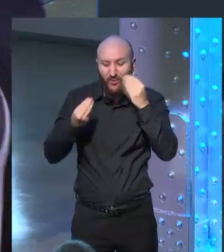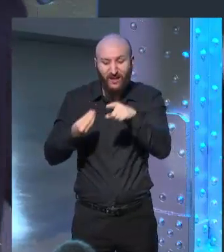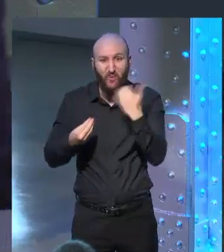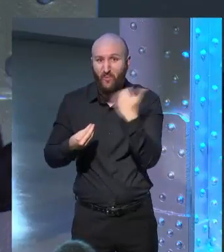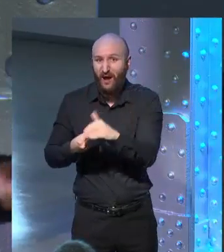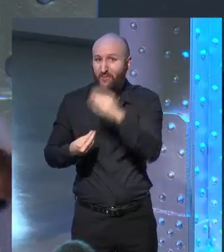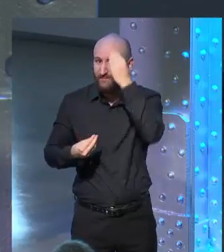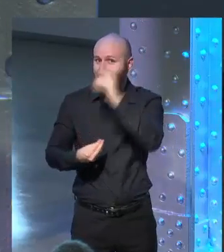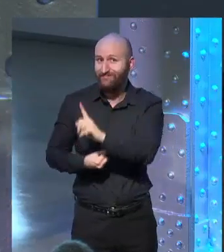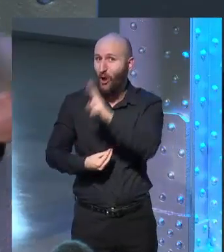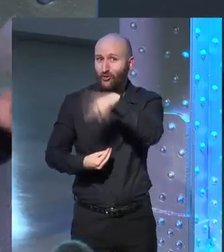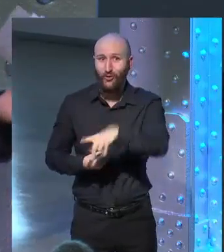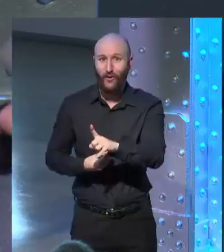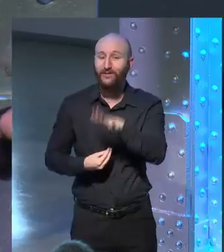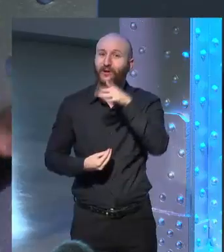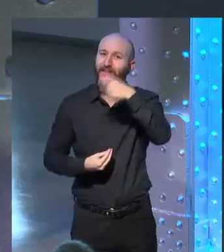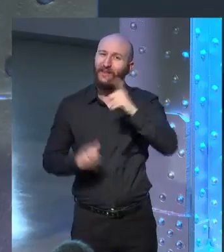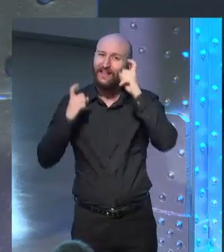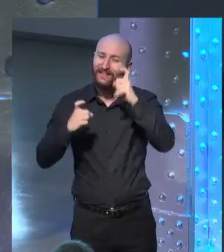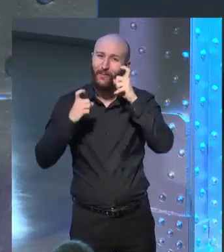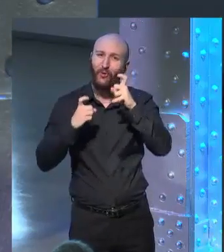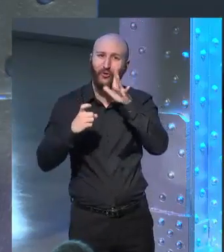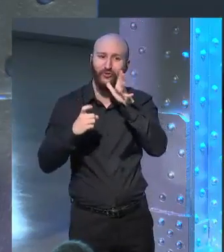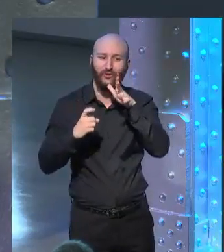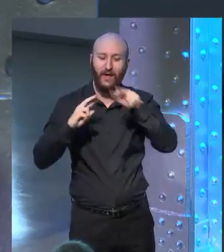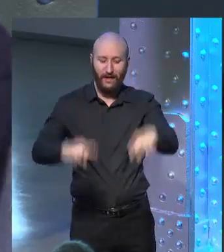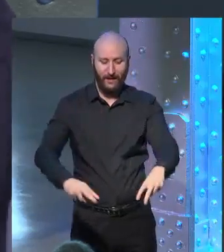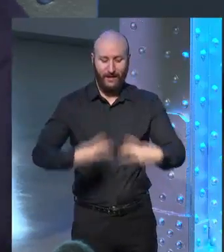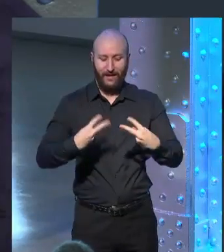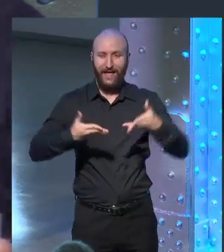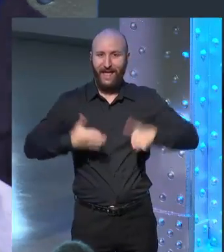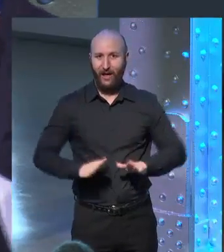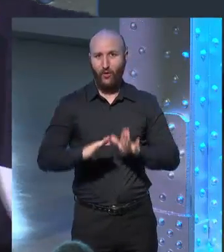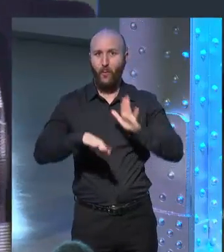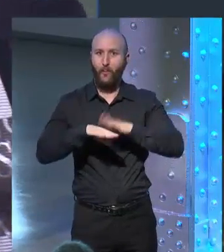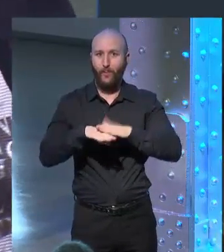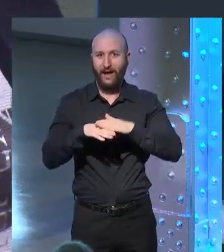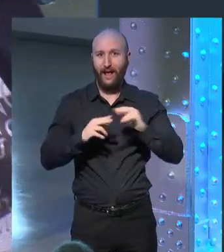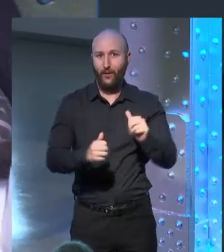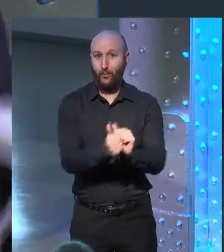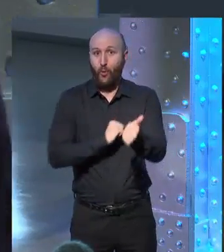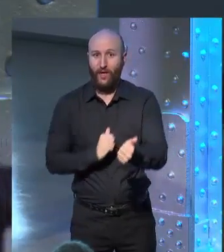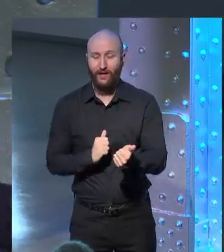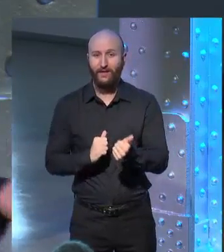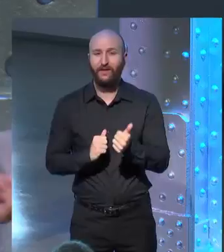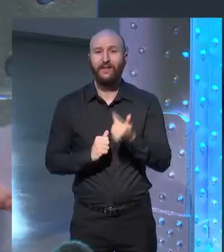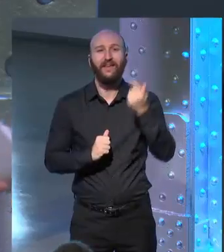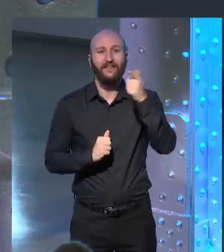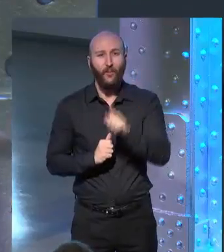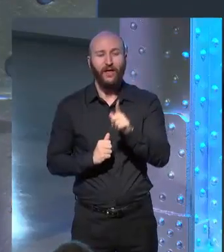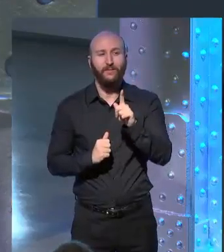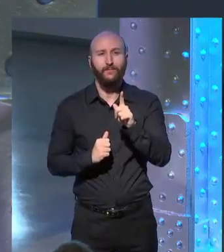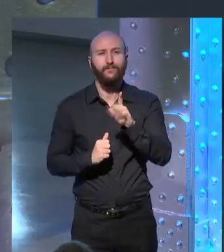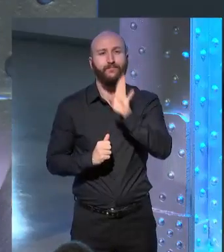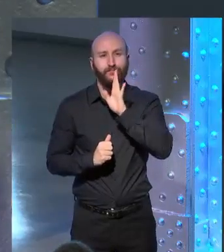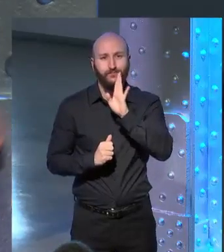será, porque intentamos también dar ejemplo a nuestros hijos. Y precisamente de todo esto, de cómo gestionar el